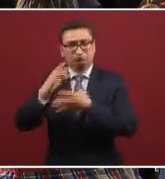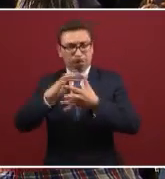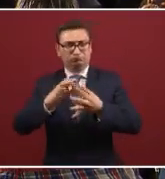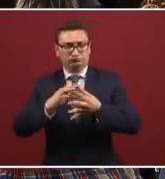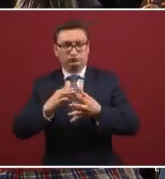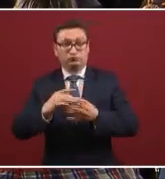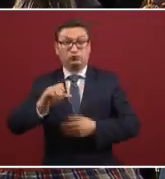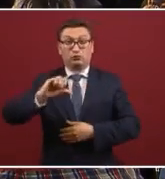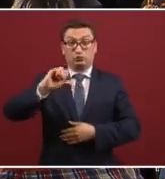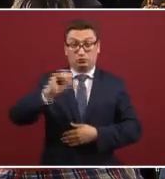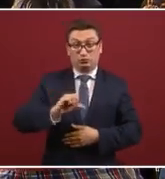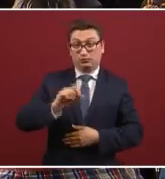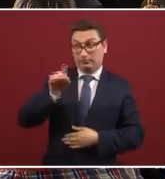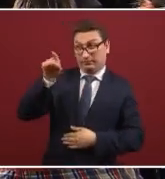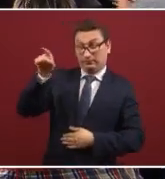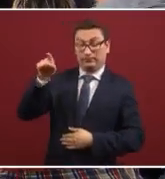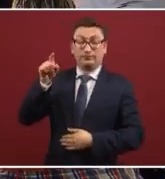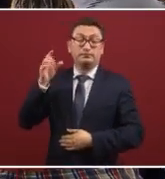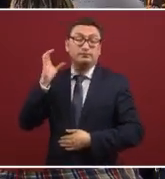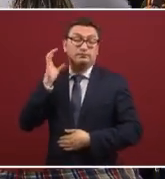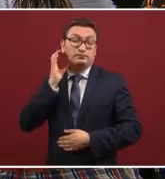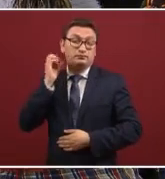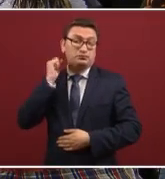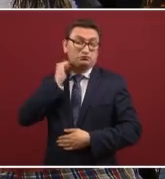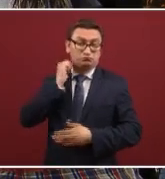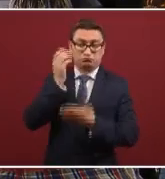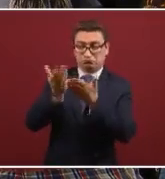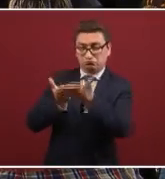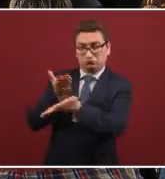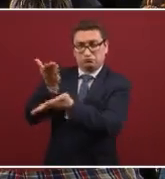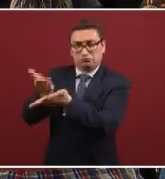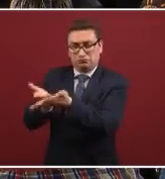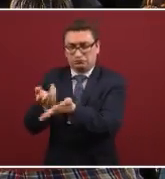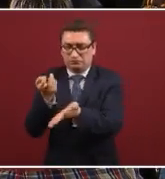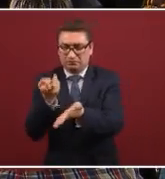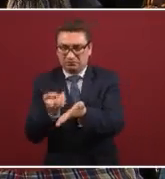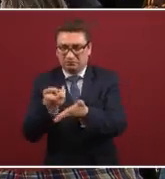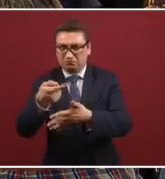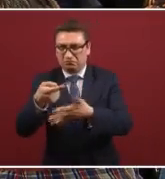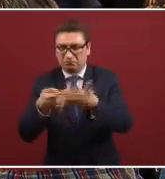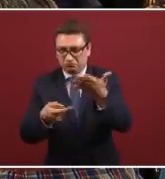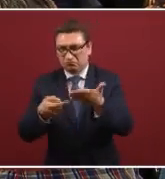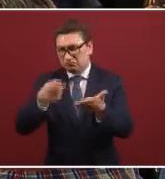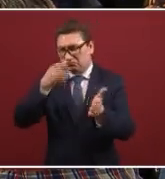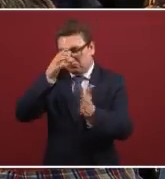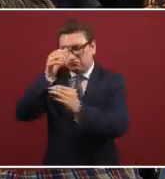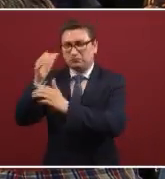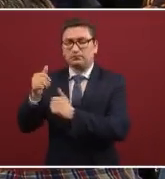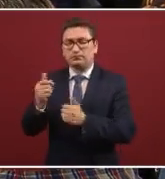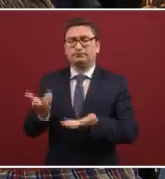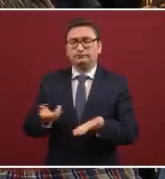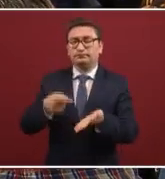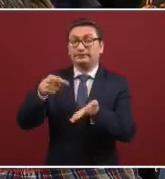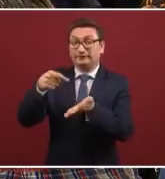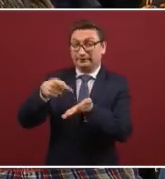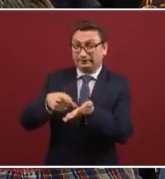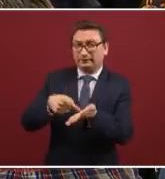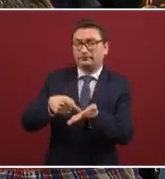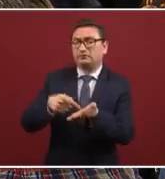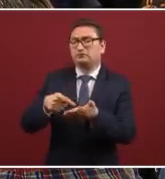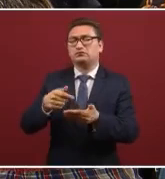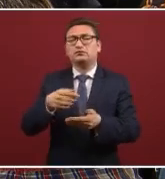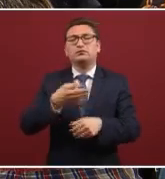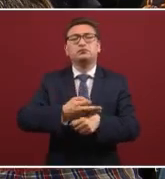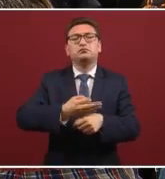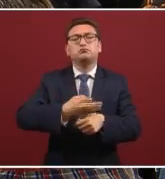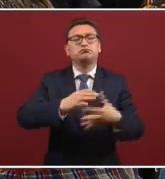Senado el tratado y vamos a explicar cuál es el procedimiento